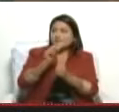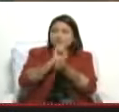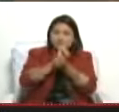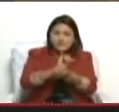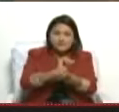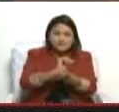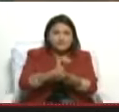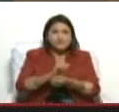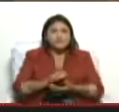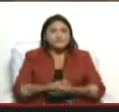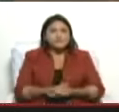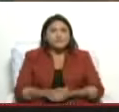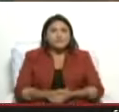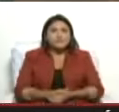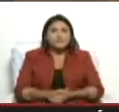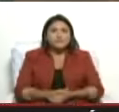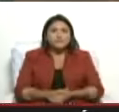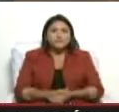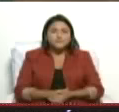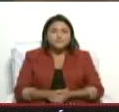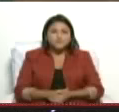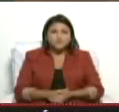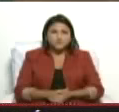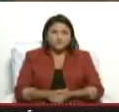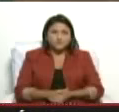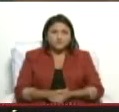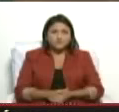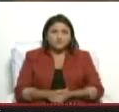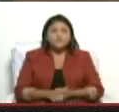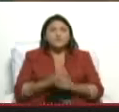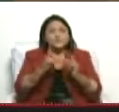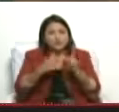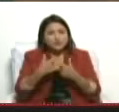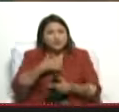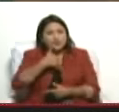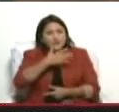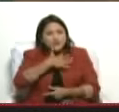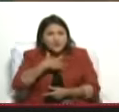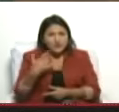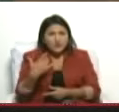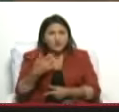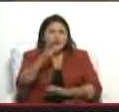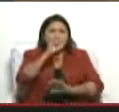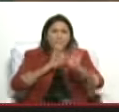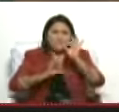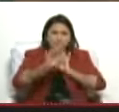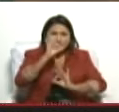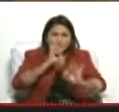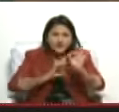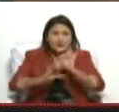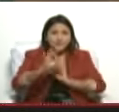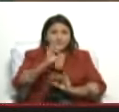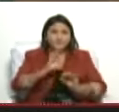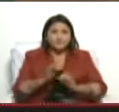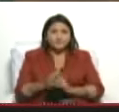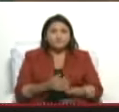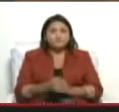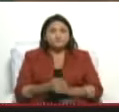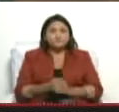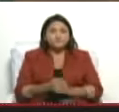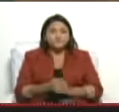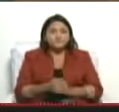venezolano y actua en consecuencia Entonces yo quisiera que alguien me explique cara de los